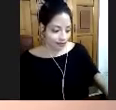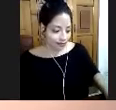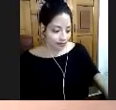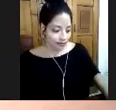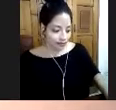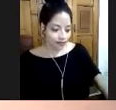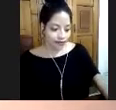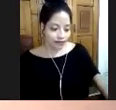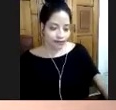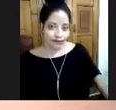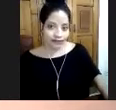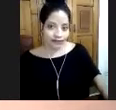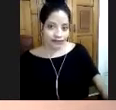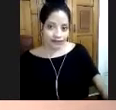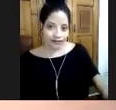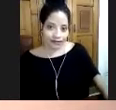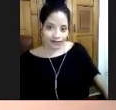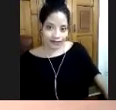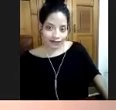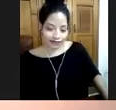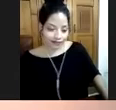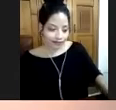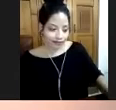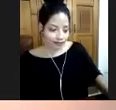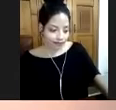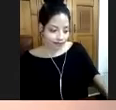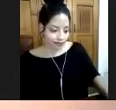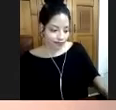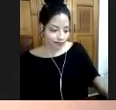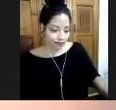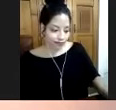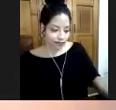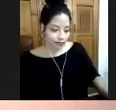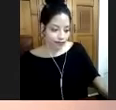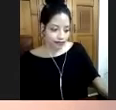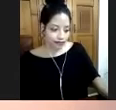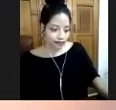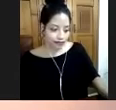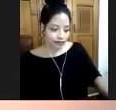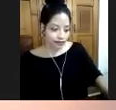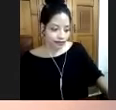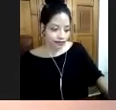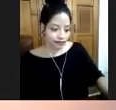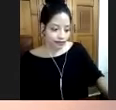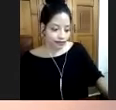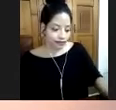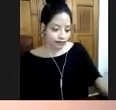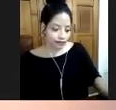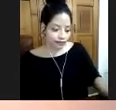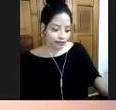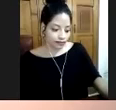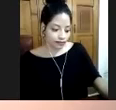Con respecto a la pregunta, son múltiples los retos. Vienen a ser de diferentes